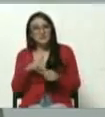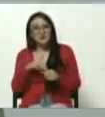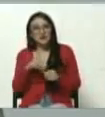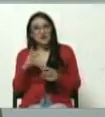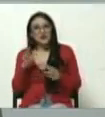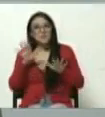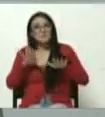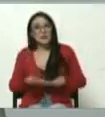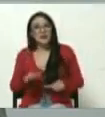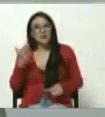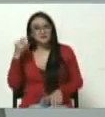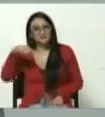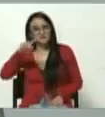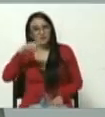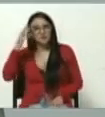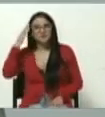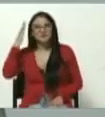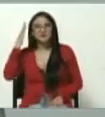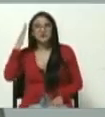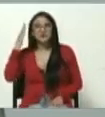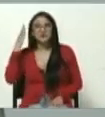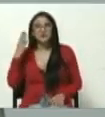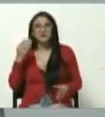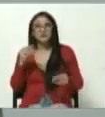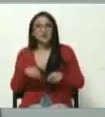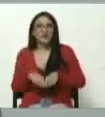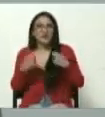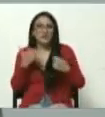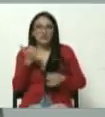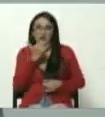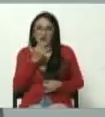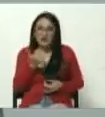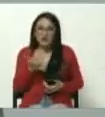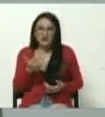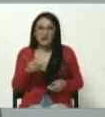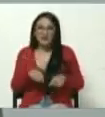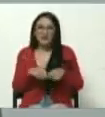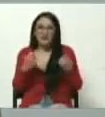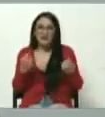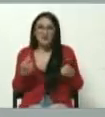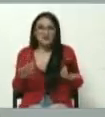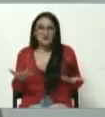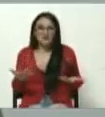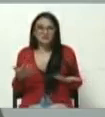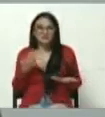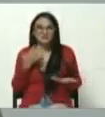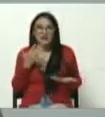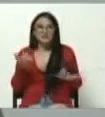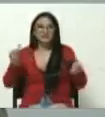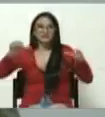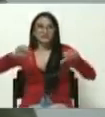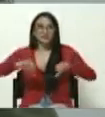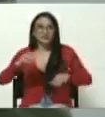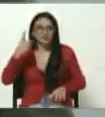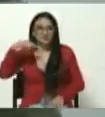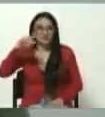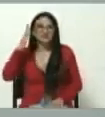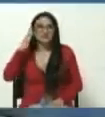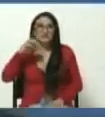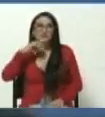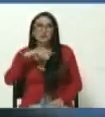conocido paro en donde, bueno, se sabe, hubo muchos destrozos, a la industria la dejaron, bueno, casi en el suelo, ya sabemos la historia.